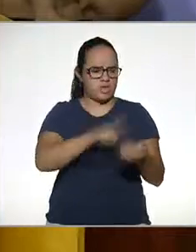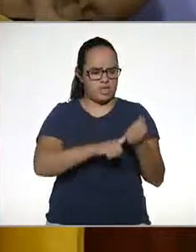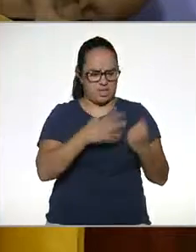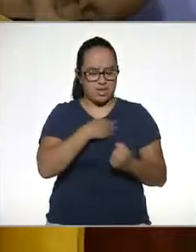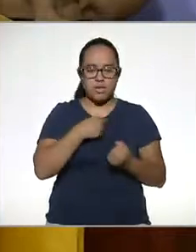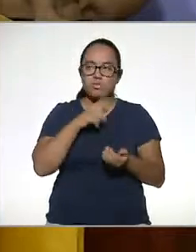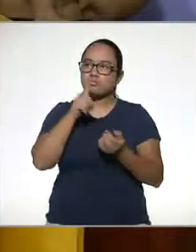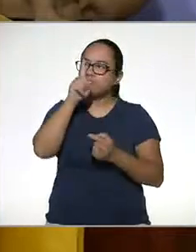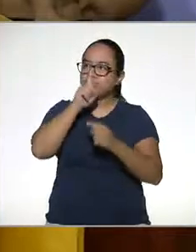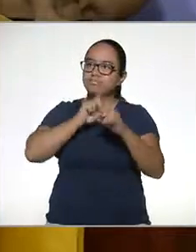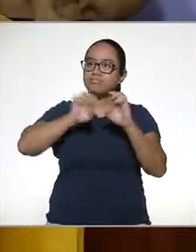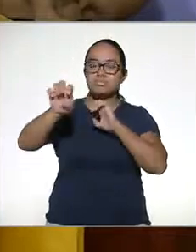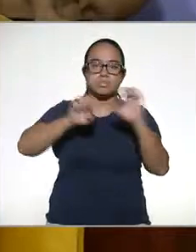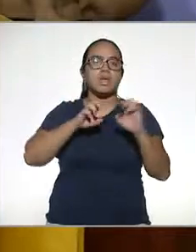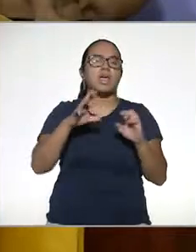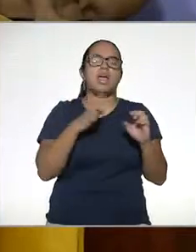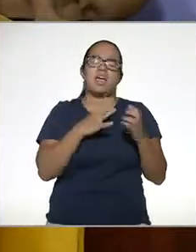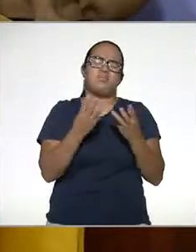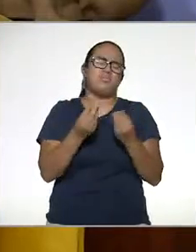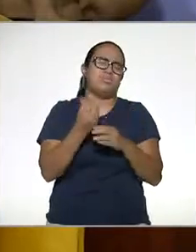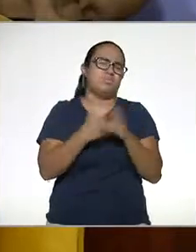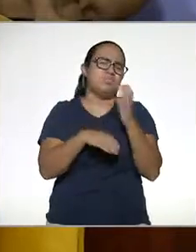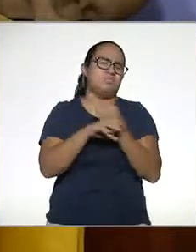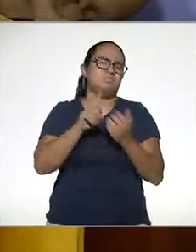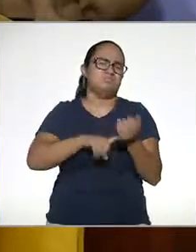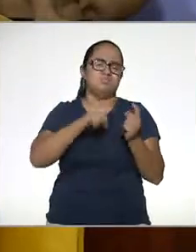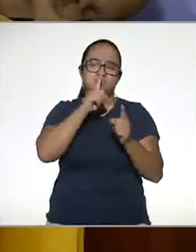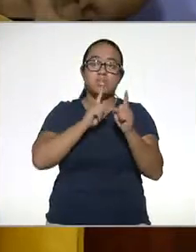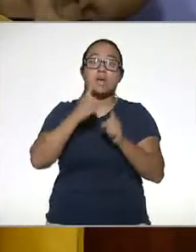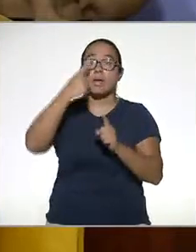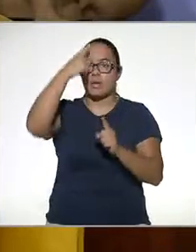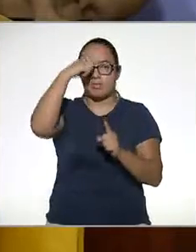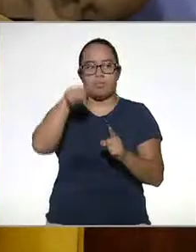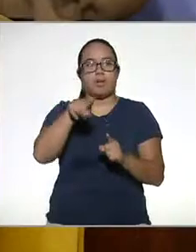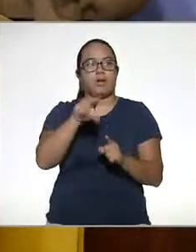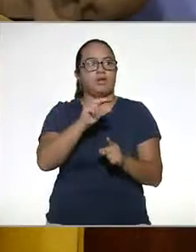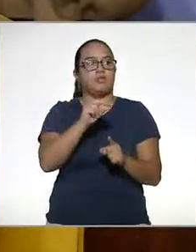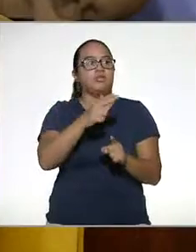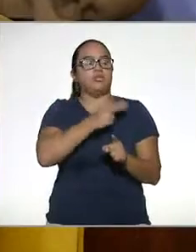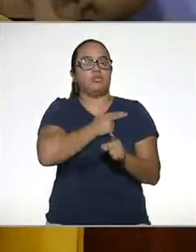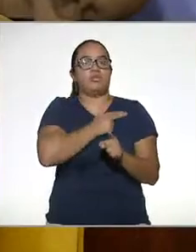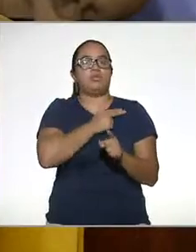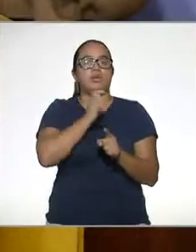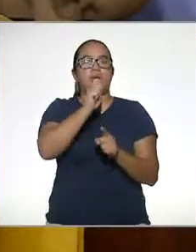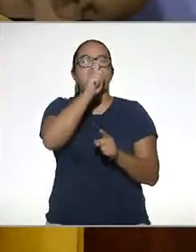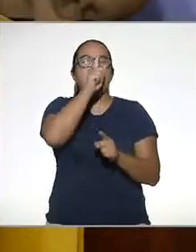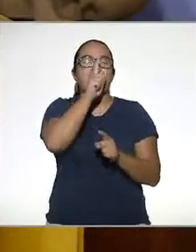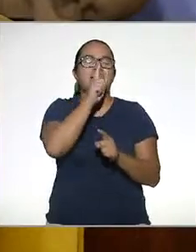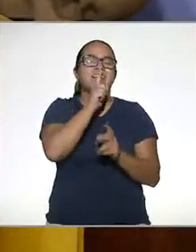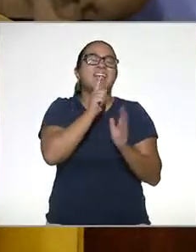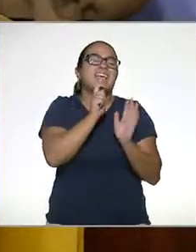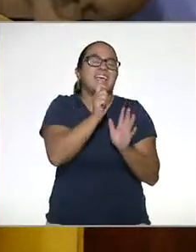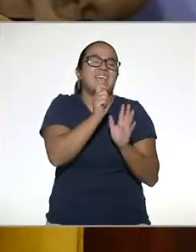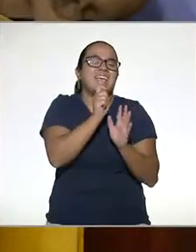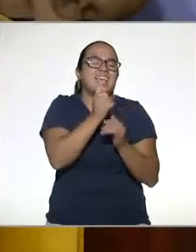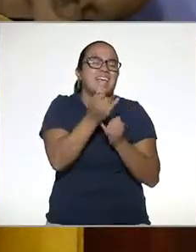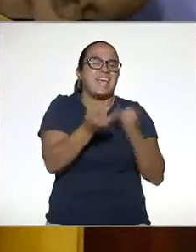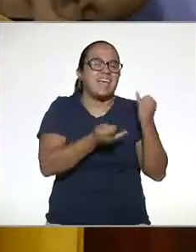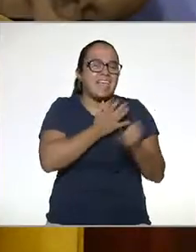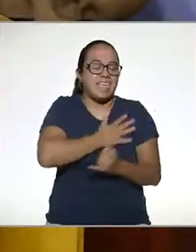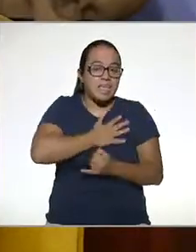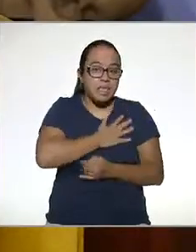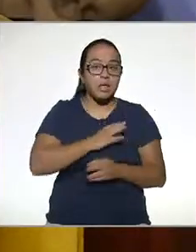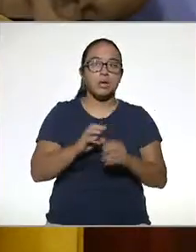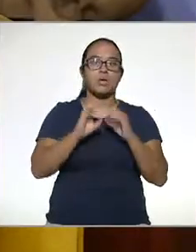Los seres humanos mentimos por diversas razones. A veces lo hacemos por no lastimar a alguien más, lo que conocemos como las mentiras piadosas, en ocasiones para